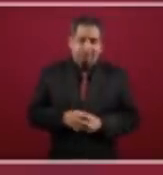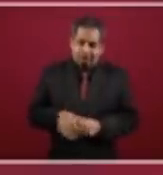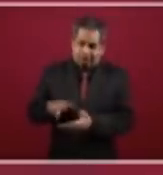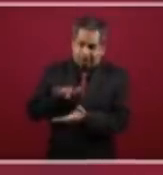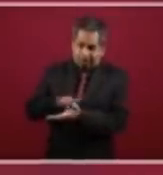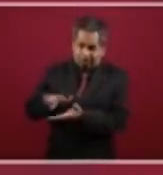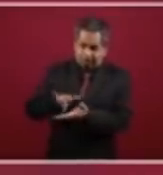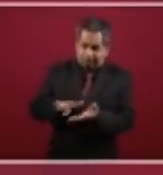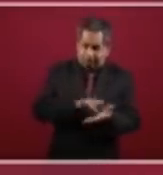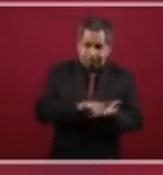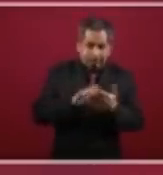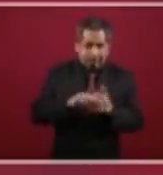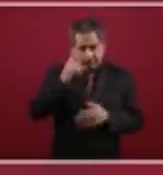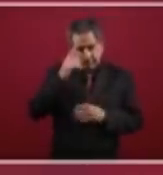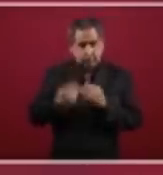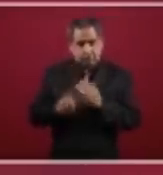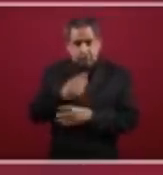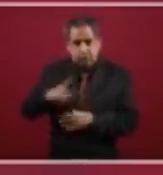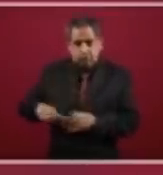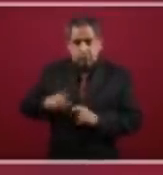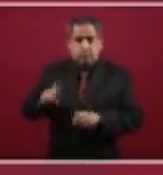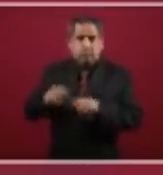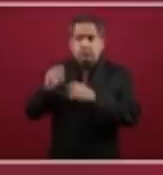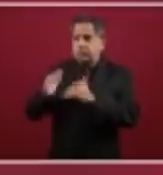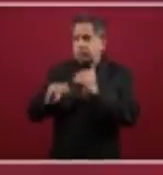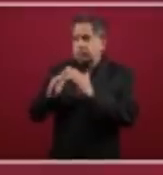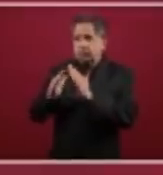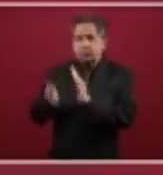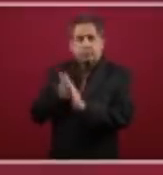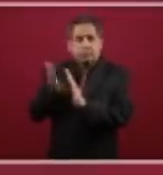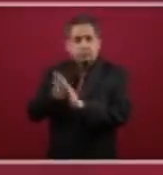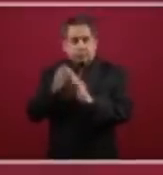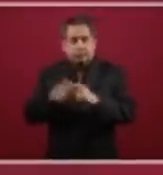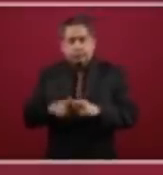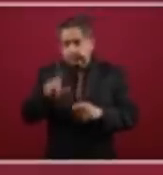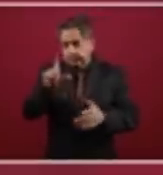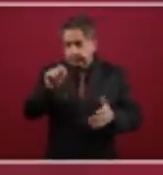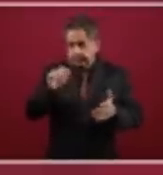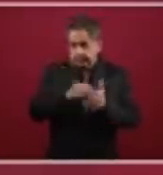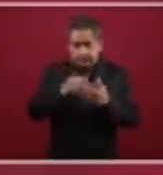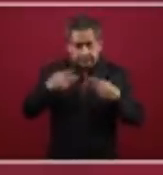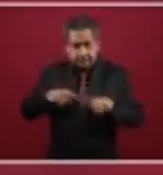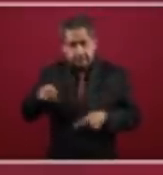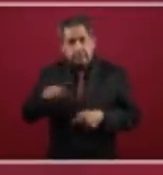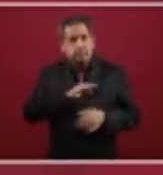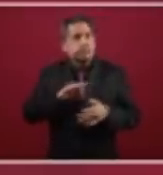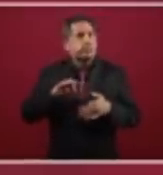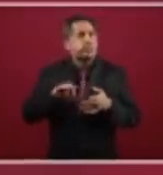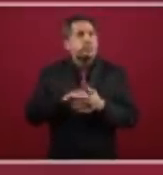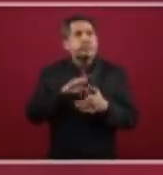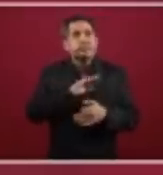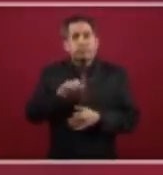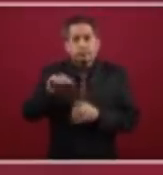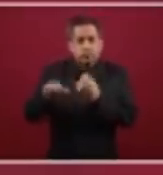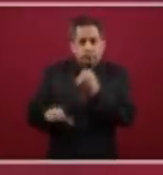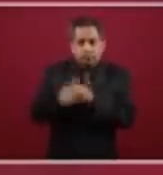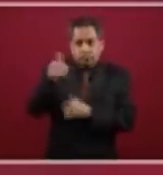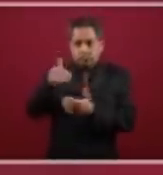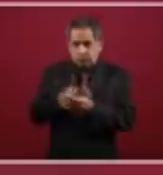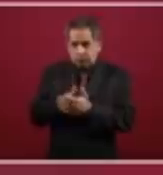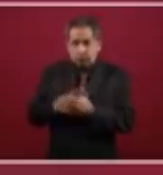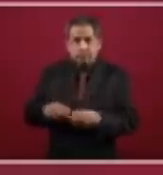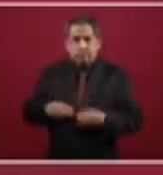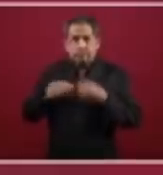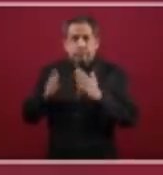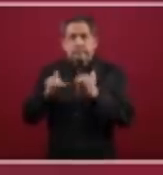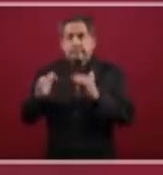los damnificados para la reconstrucción de sus casas. En el caso de los 20,000, hay cerca de 11,000 que viven en